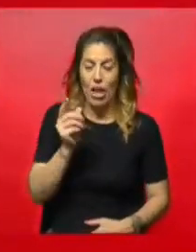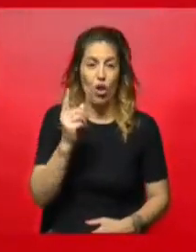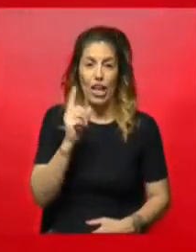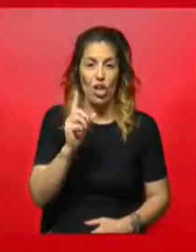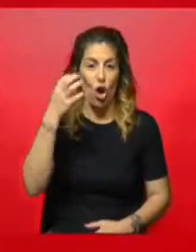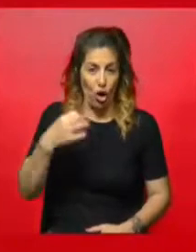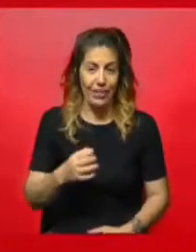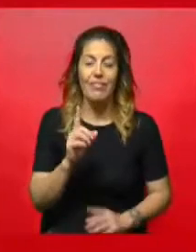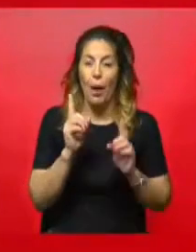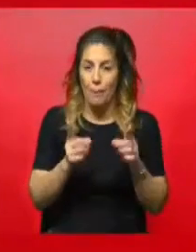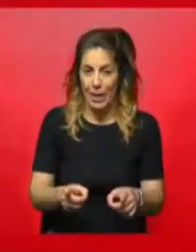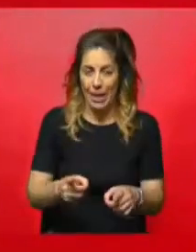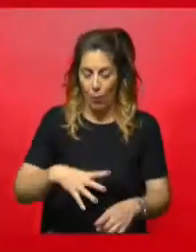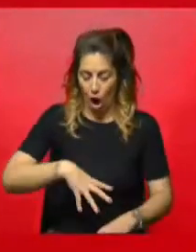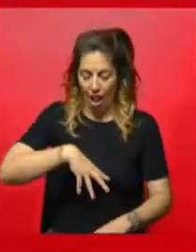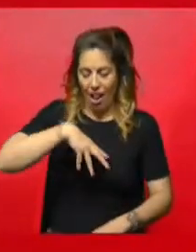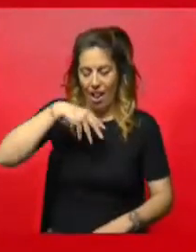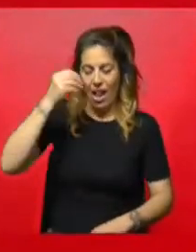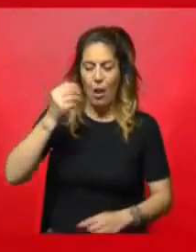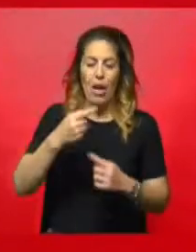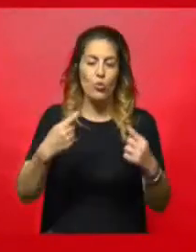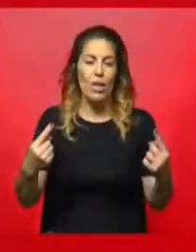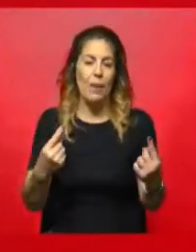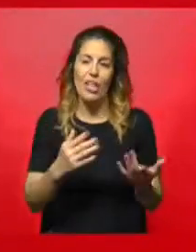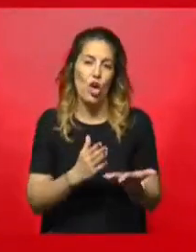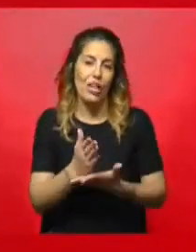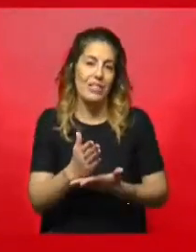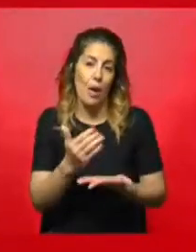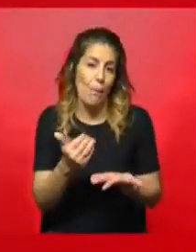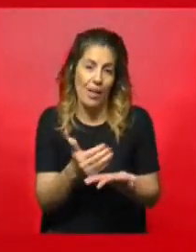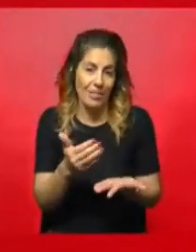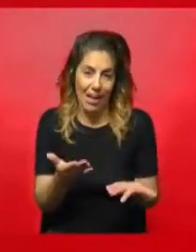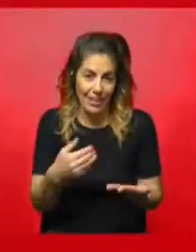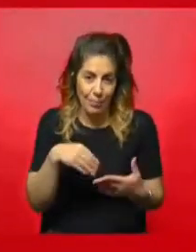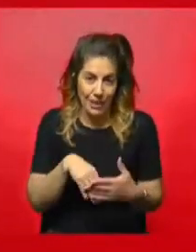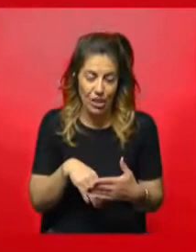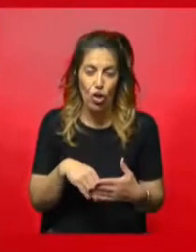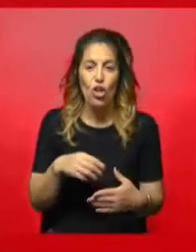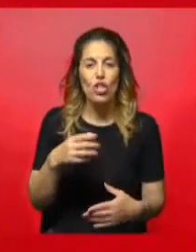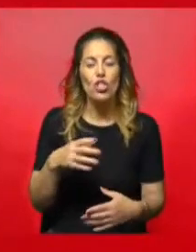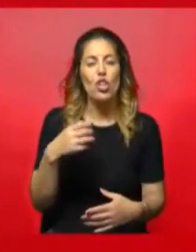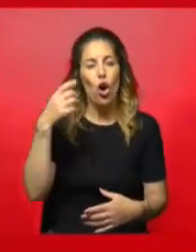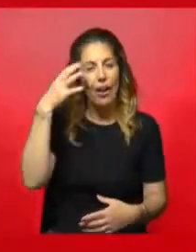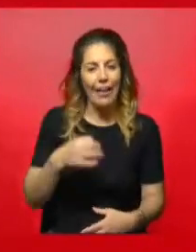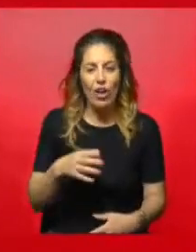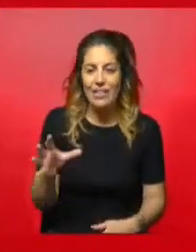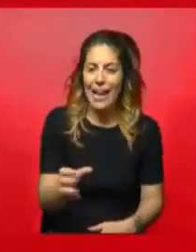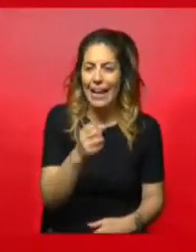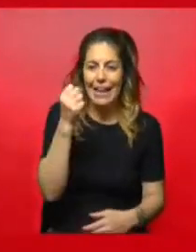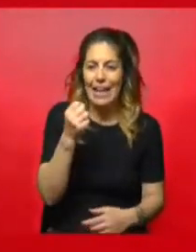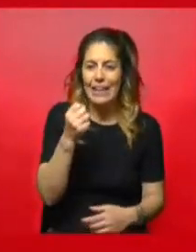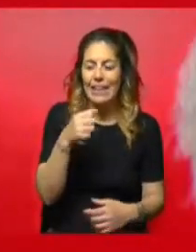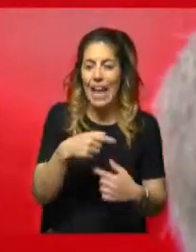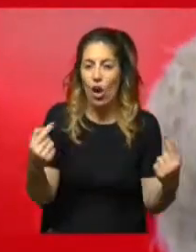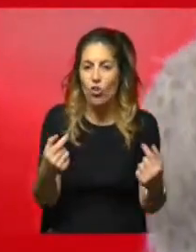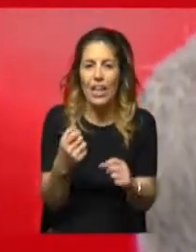viste que el alma pasa a ser un elemento que está siempre en la vuelta entonces yo creo que es eso es el rescate de lo de lo intangible